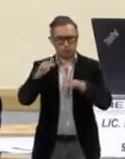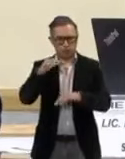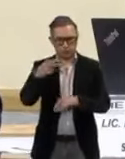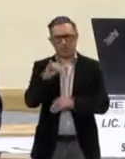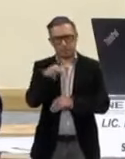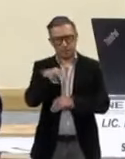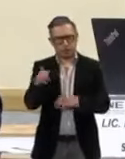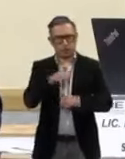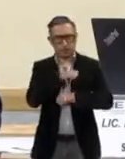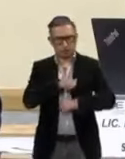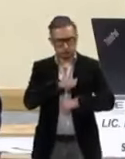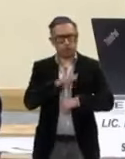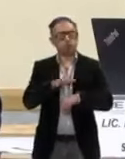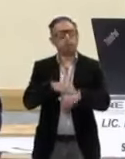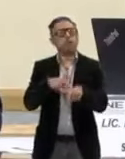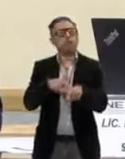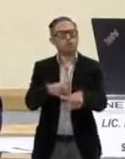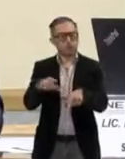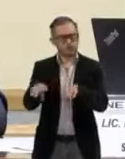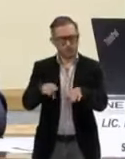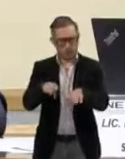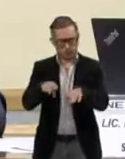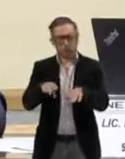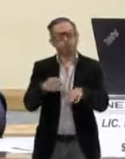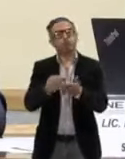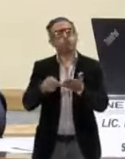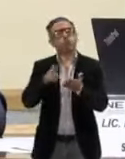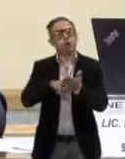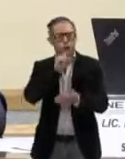electoral con las obligaciones que yo conlleva fin de la cita